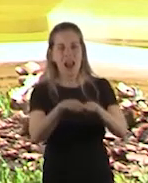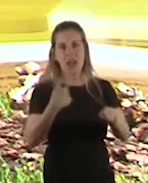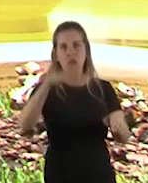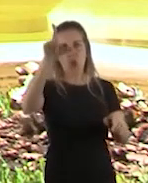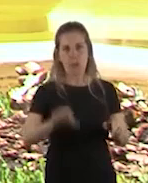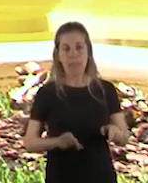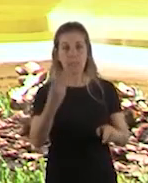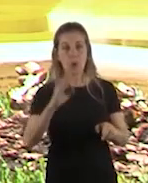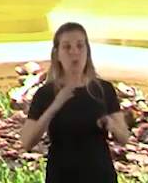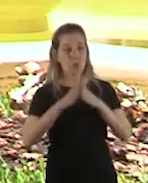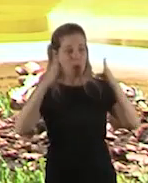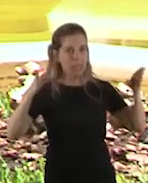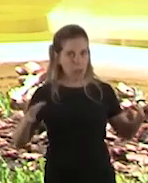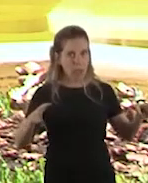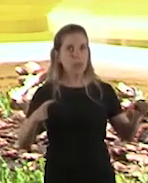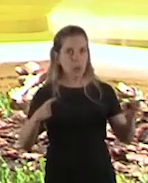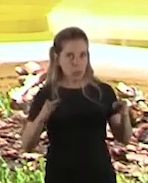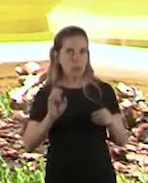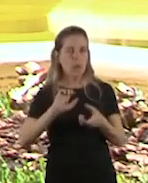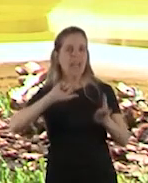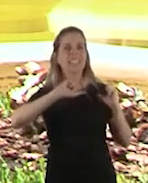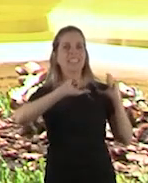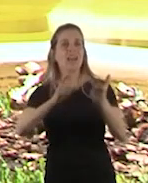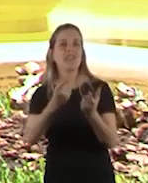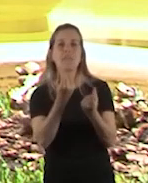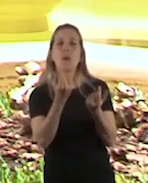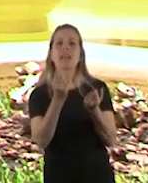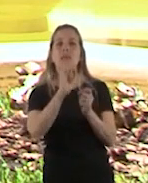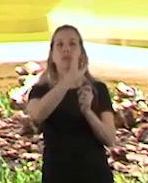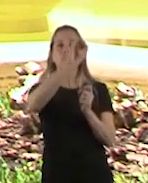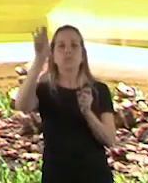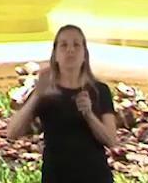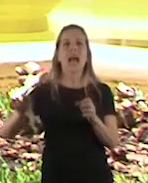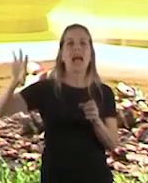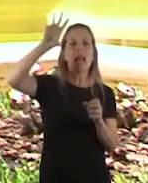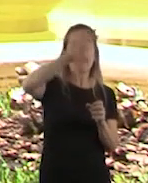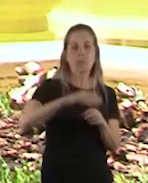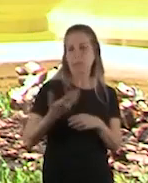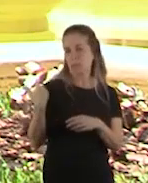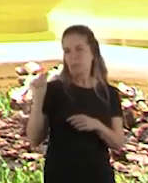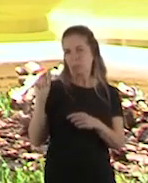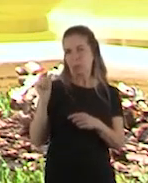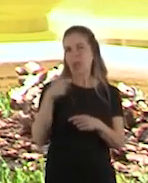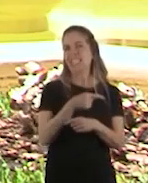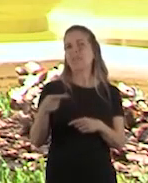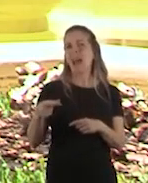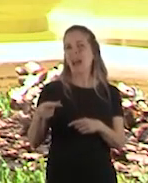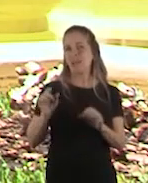mandato, transferimos recursos económicos a las provincias. Hace apenas una semana,